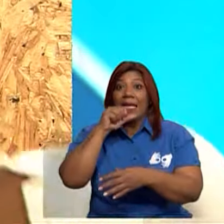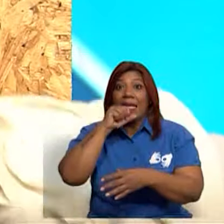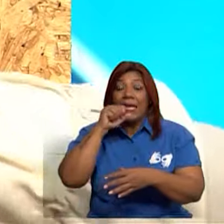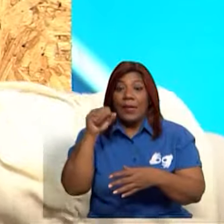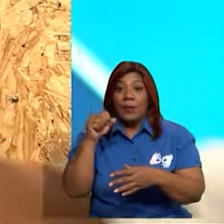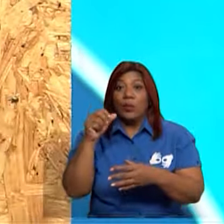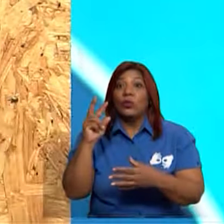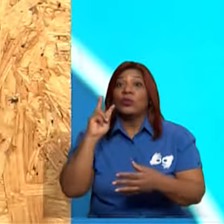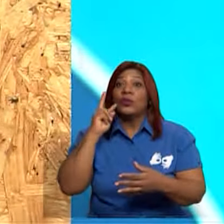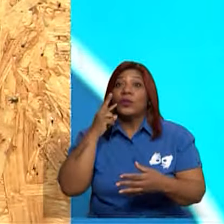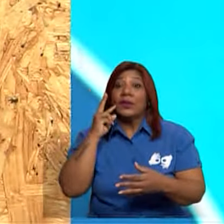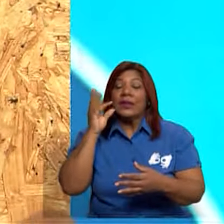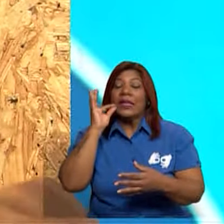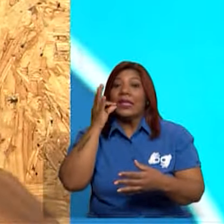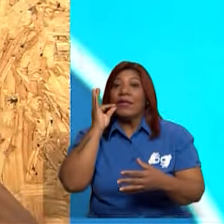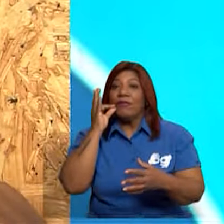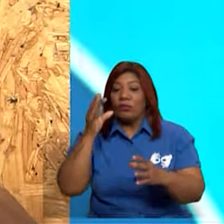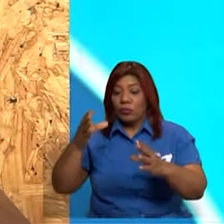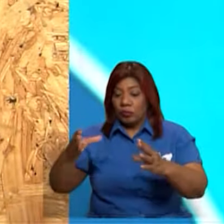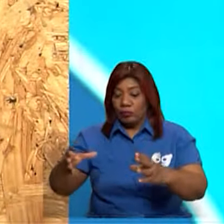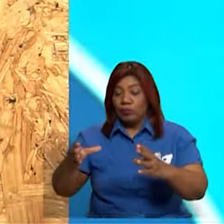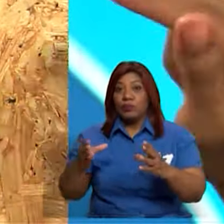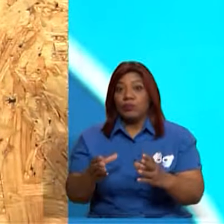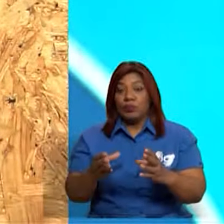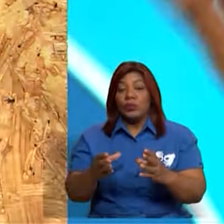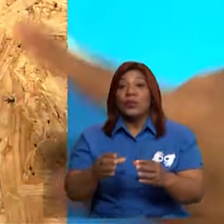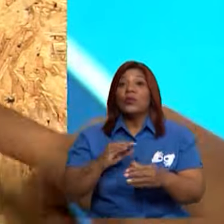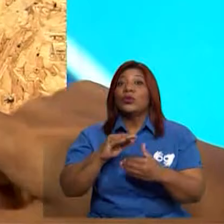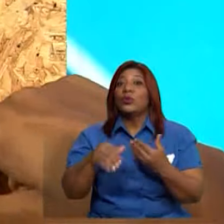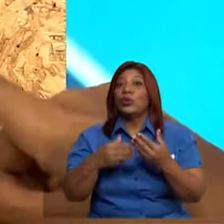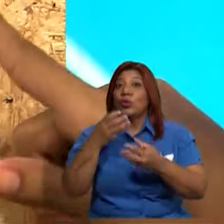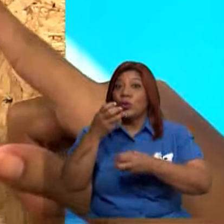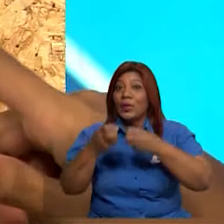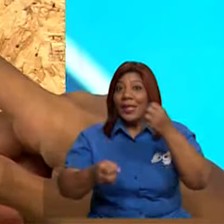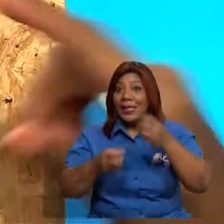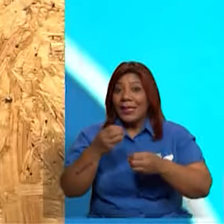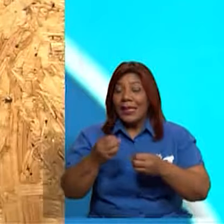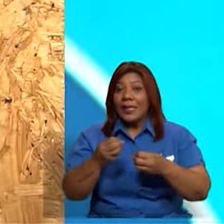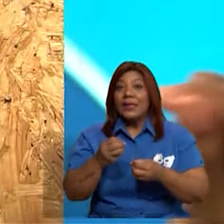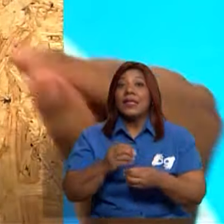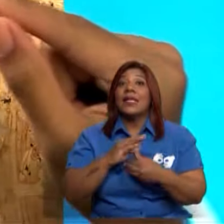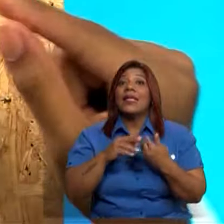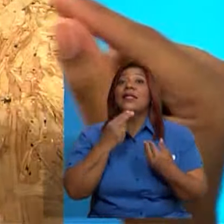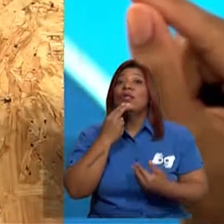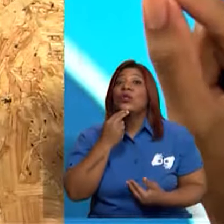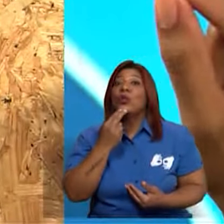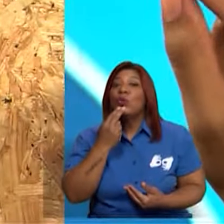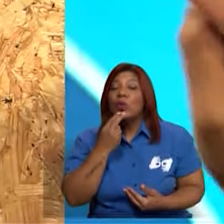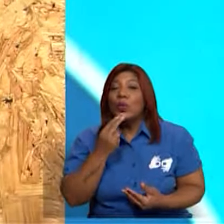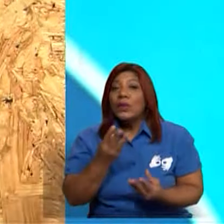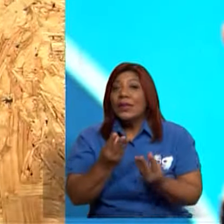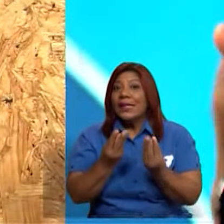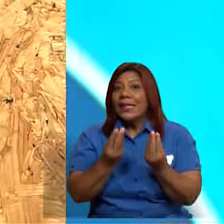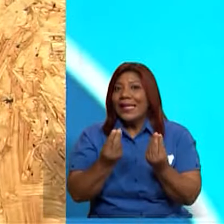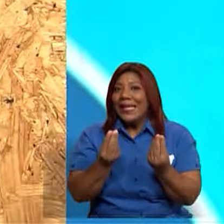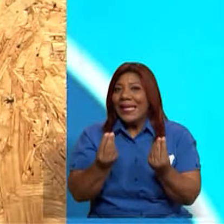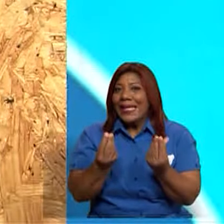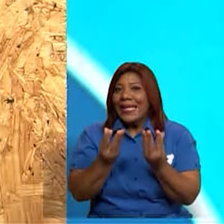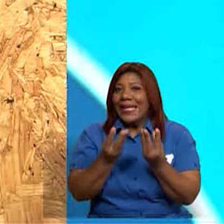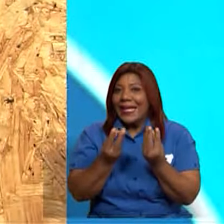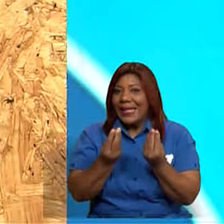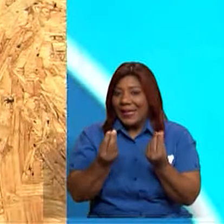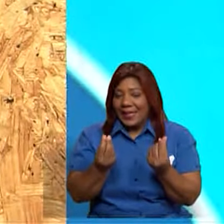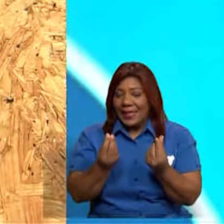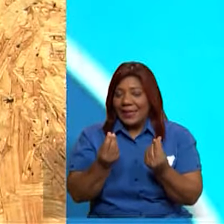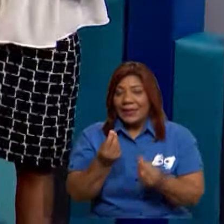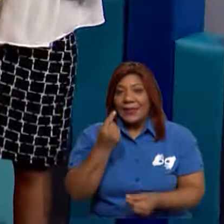frutas y vegetales, tenemos nuestros lácteos, tenemos nuestros azúcares y grasas también, ¿verdad? Y entonces